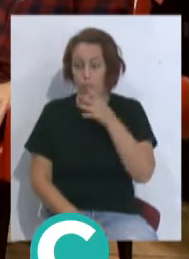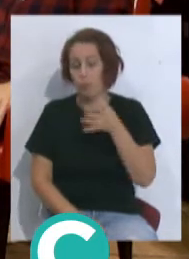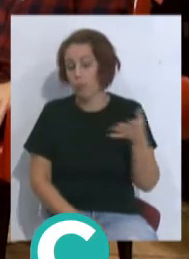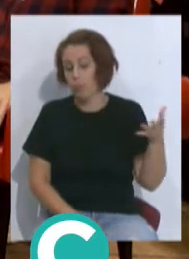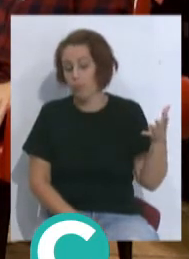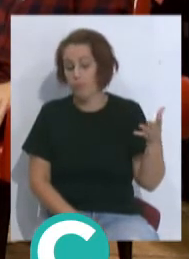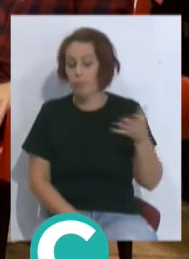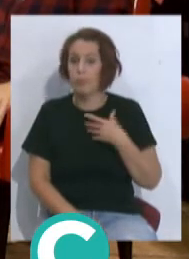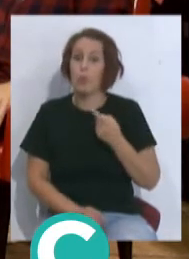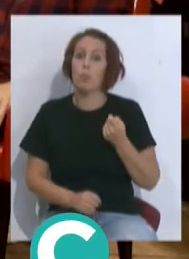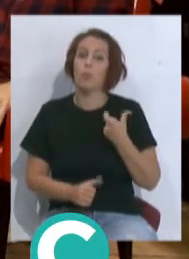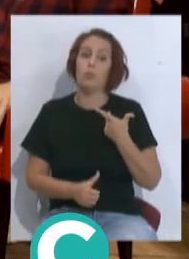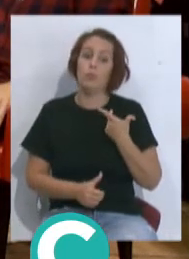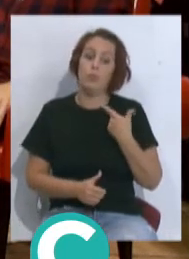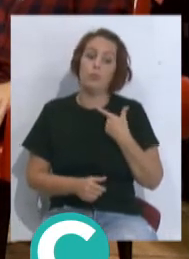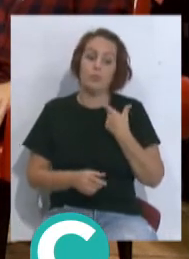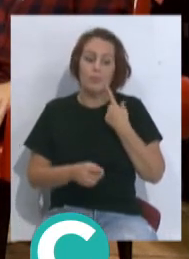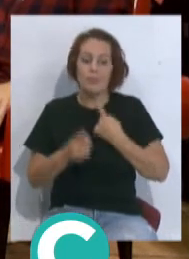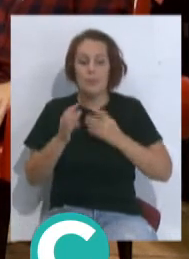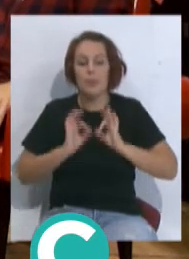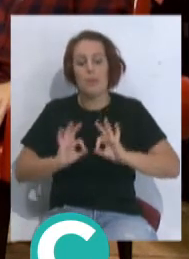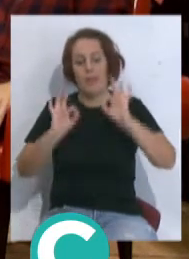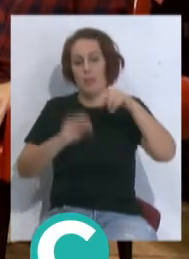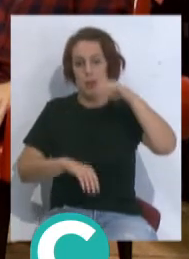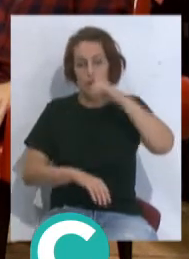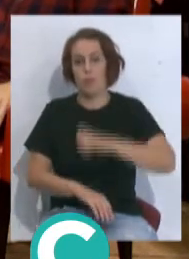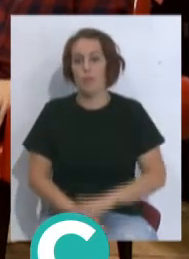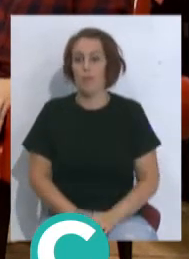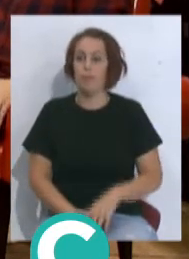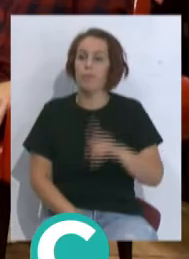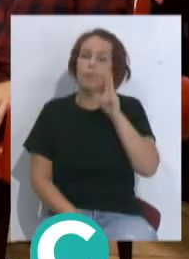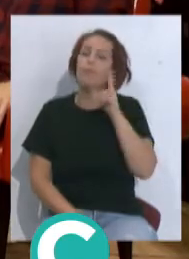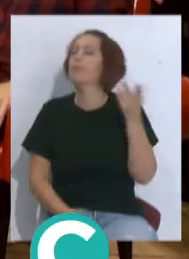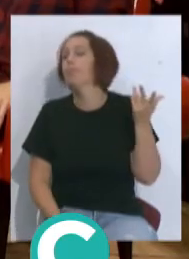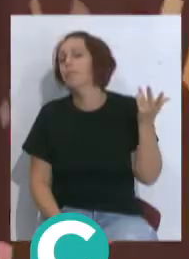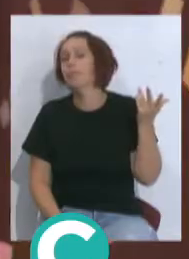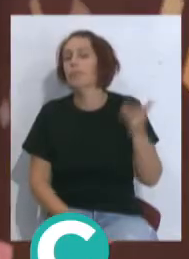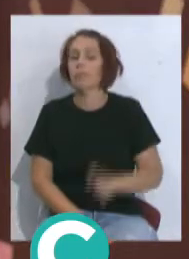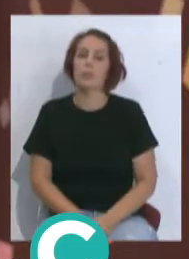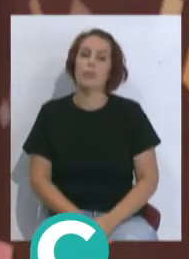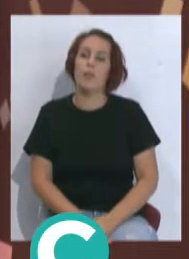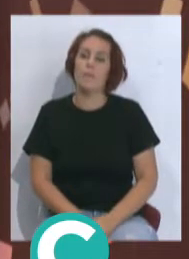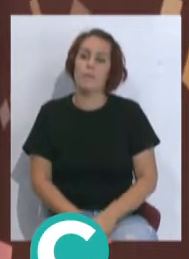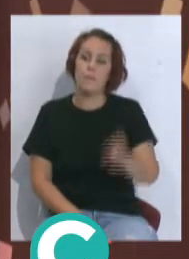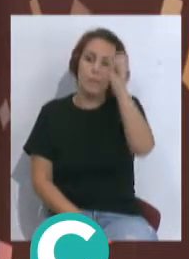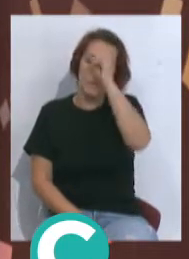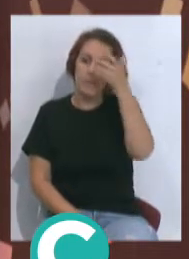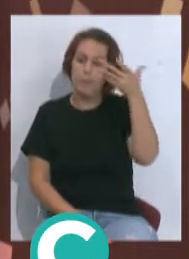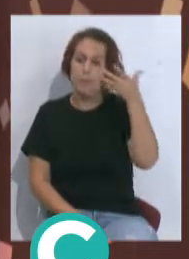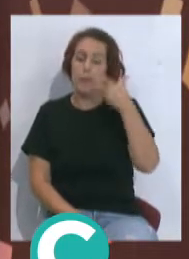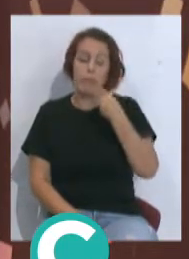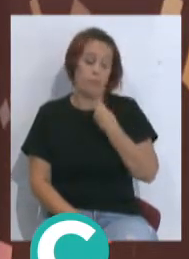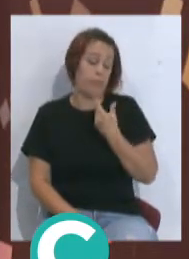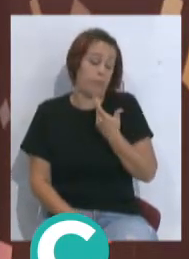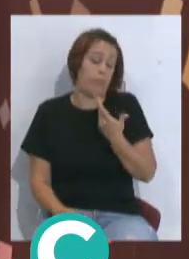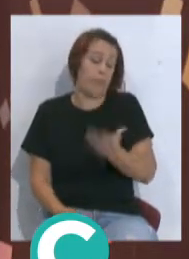por una especie de argumento de excepcionalidad de este año, ¿no? ¿Cómo veis esa propuesta? Bueno, como todo,